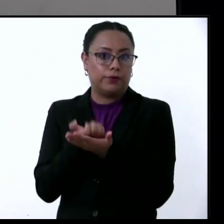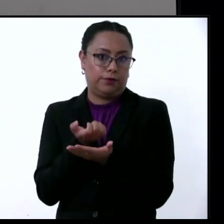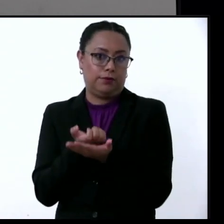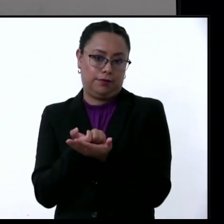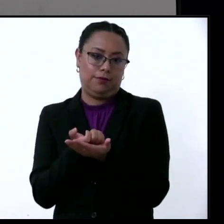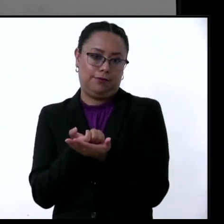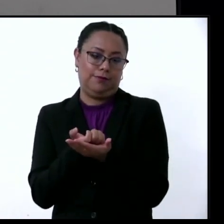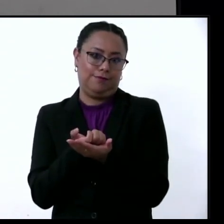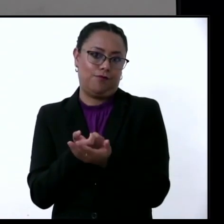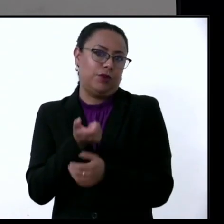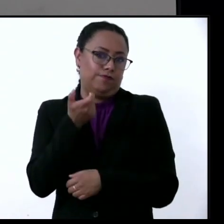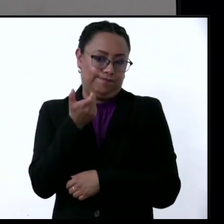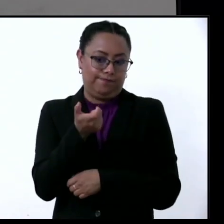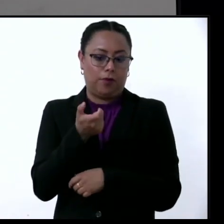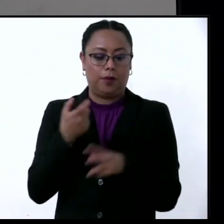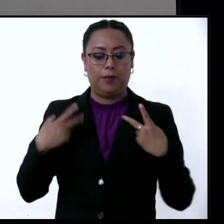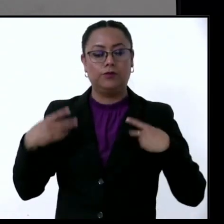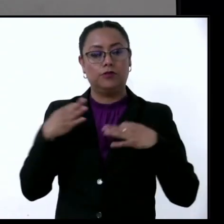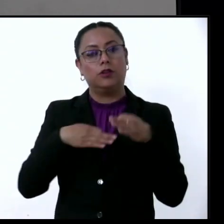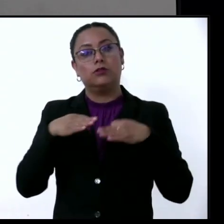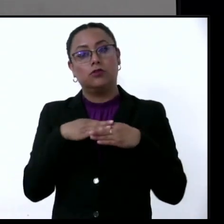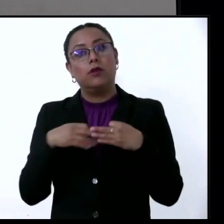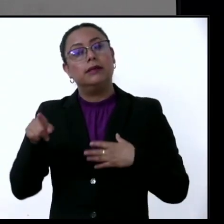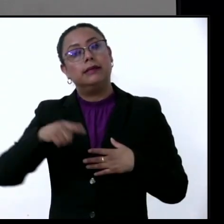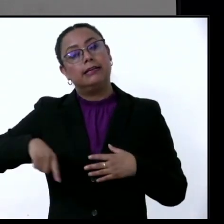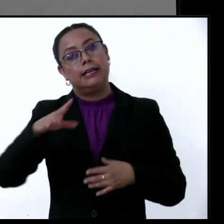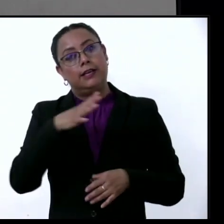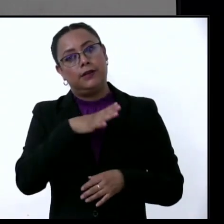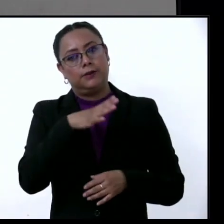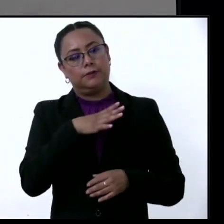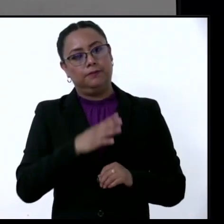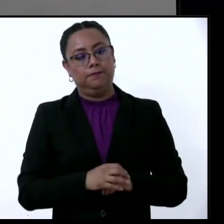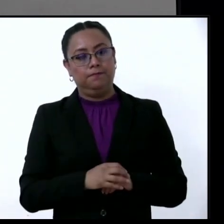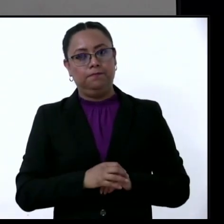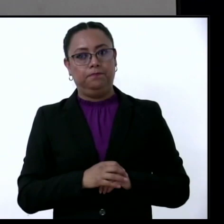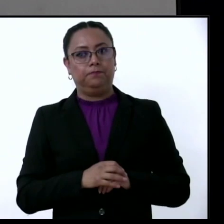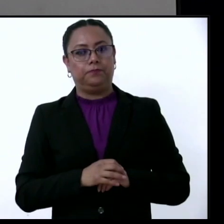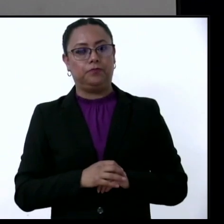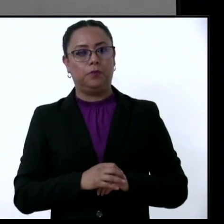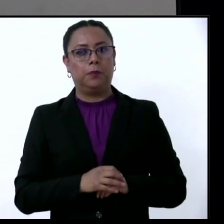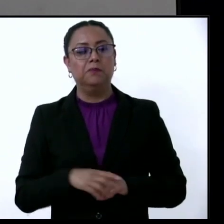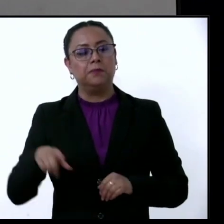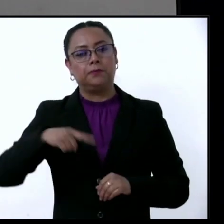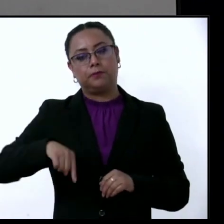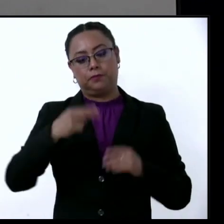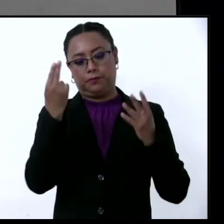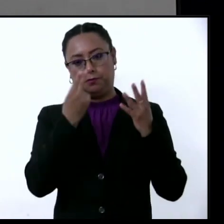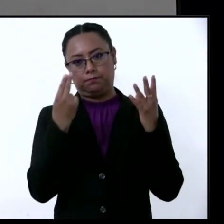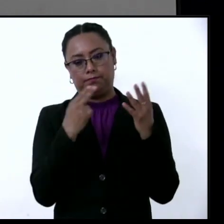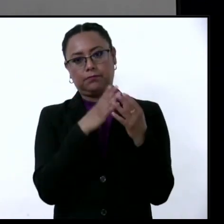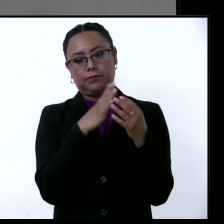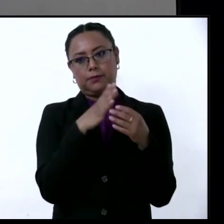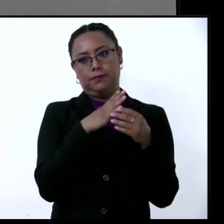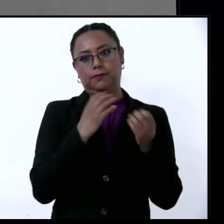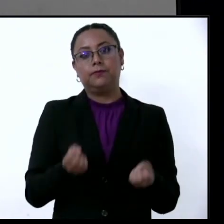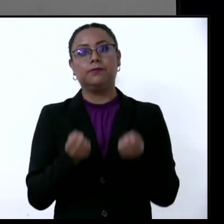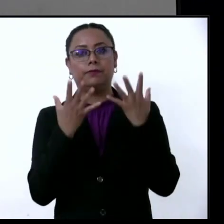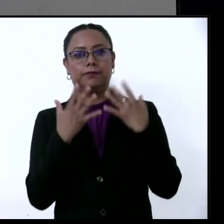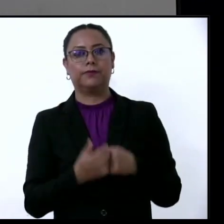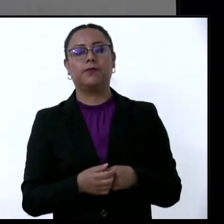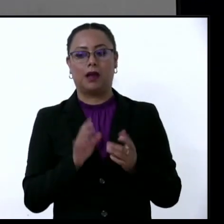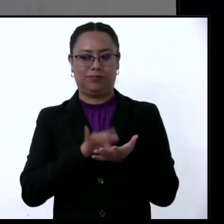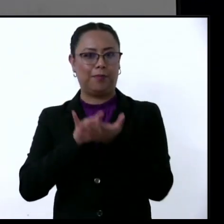la población que cuenta con una necesidad de hasta 6.000 pesos